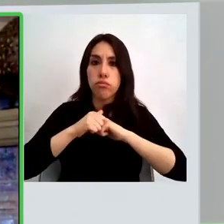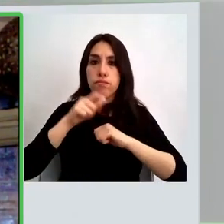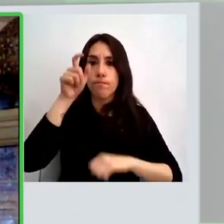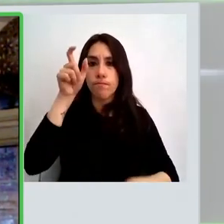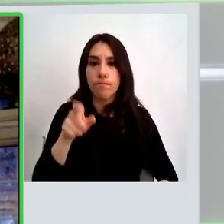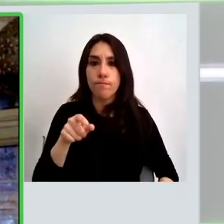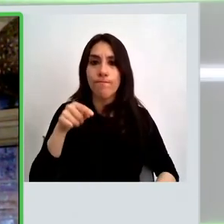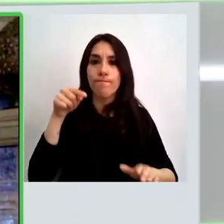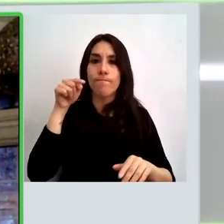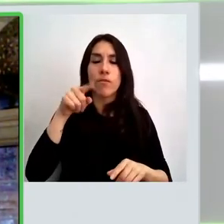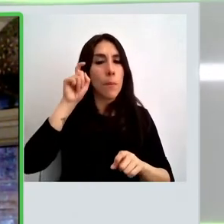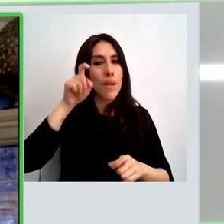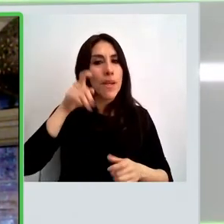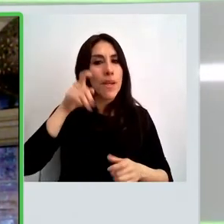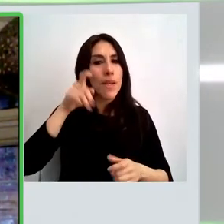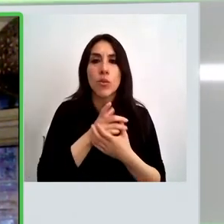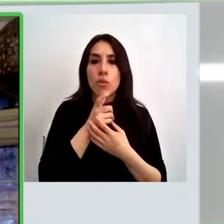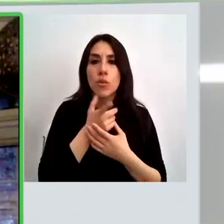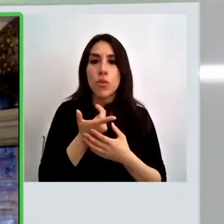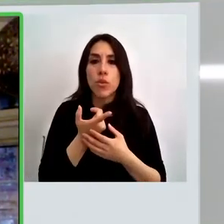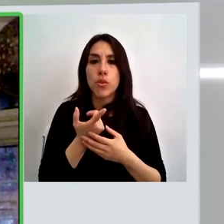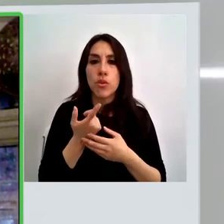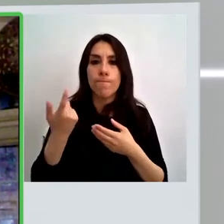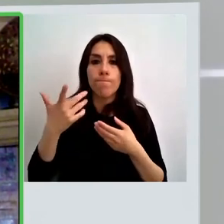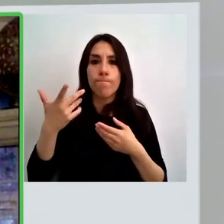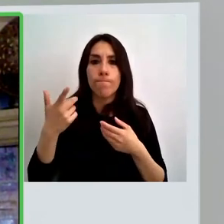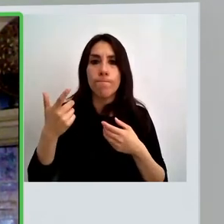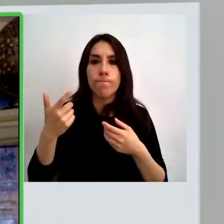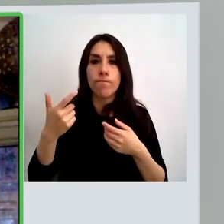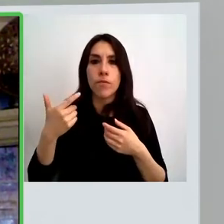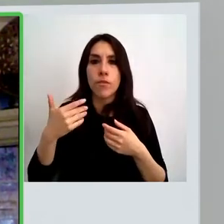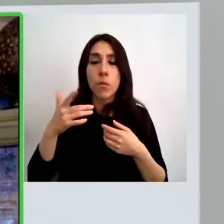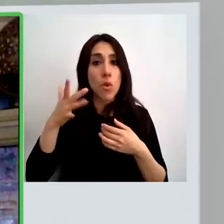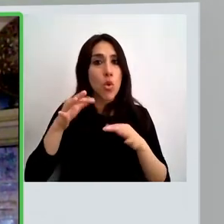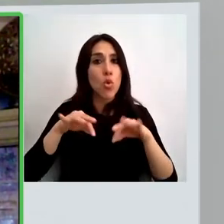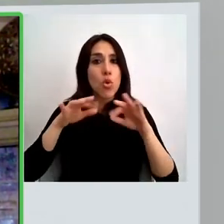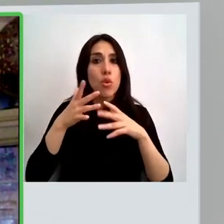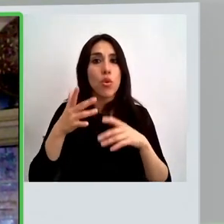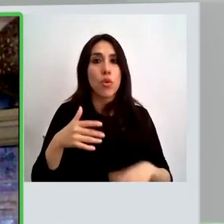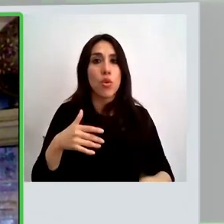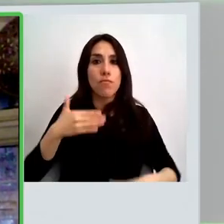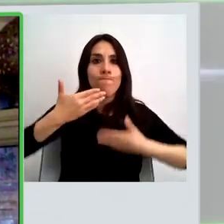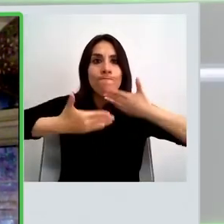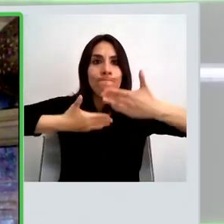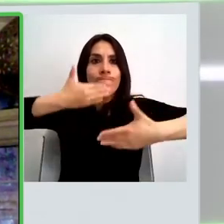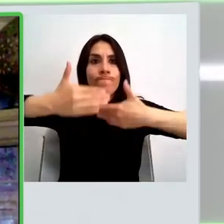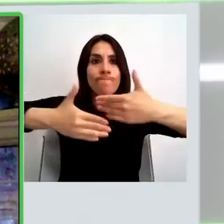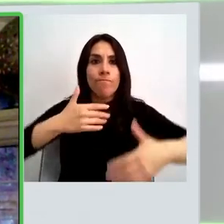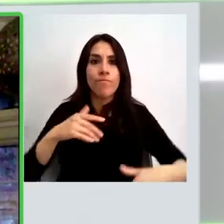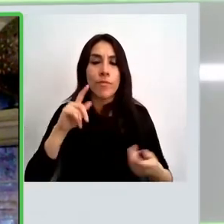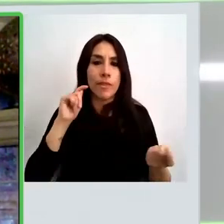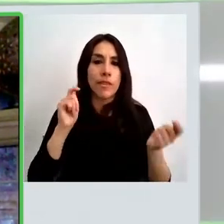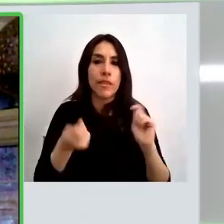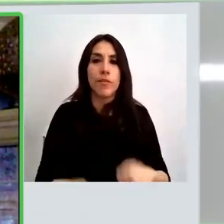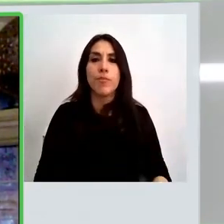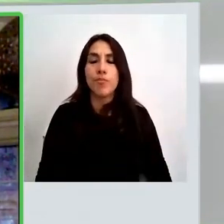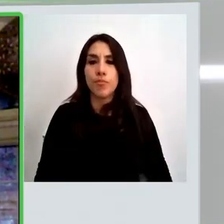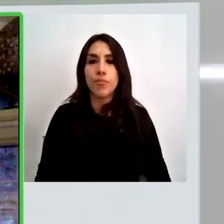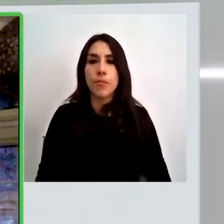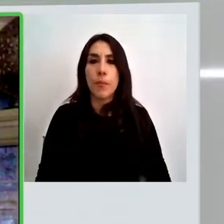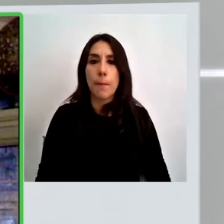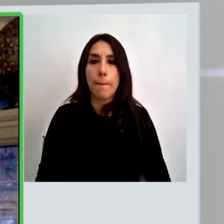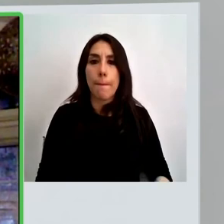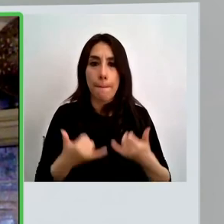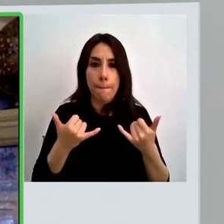una contribución significativa para el proceso del cambio entonces vimos esas